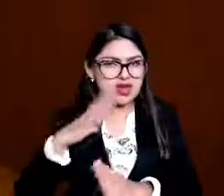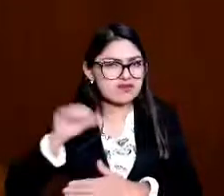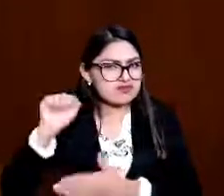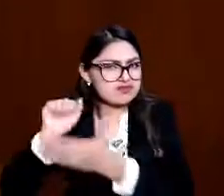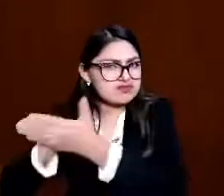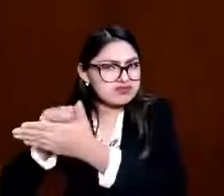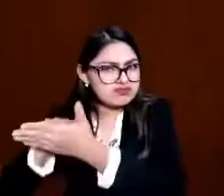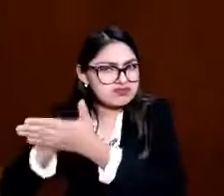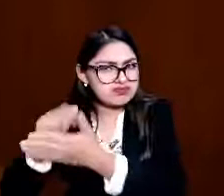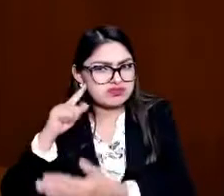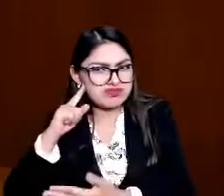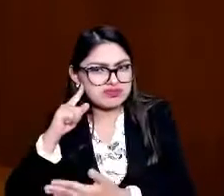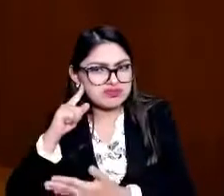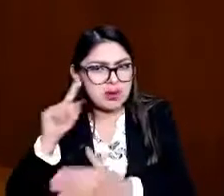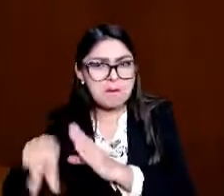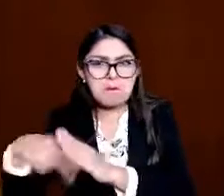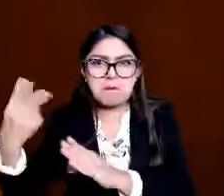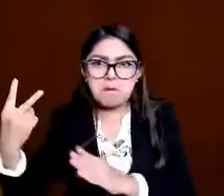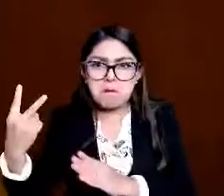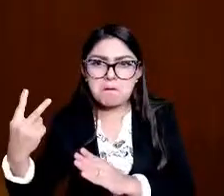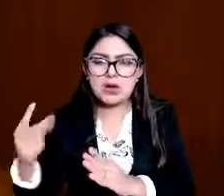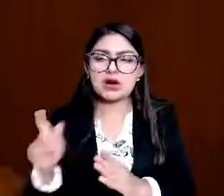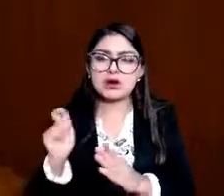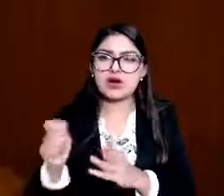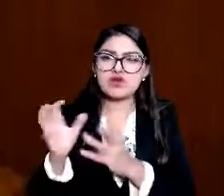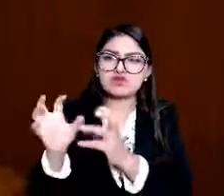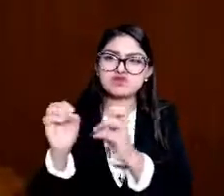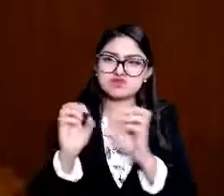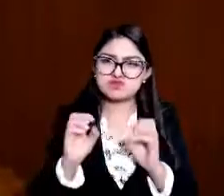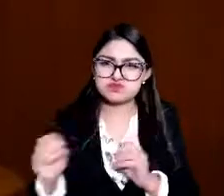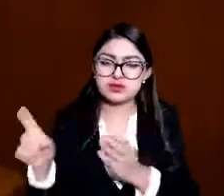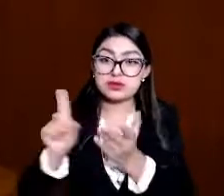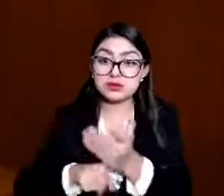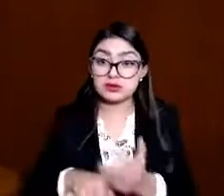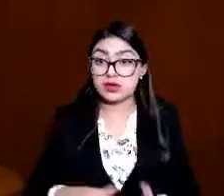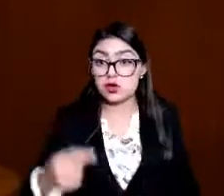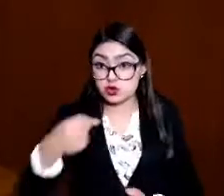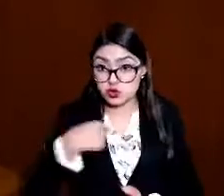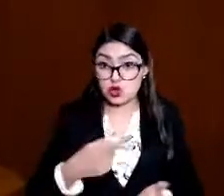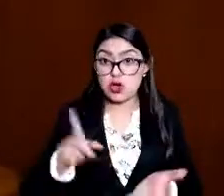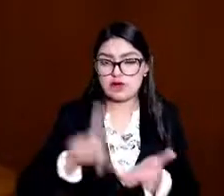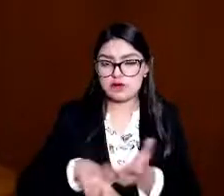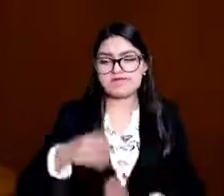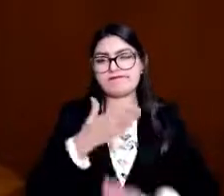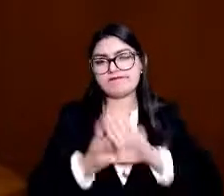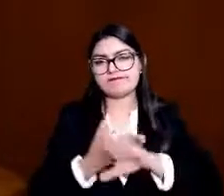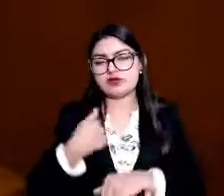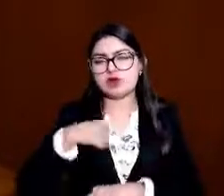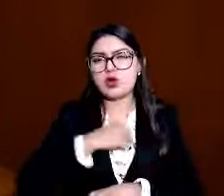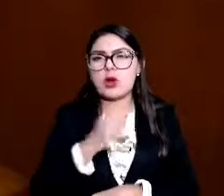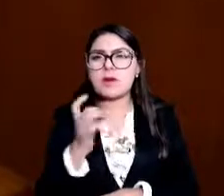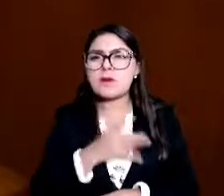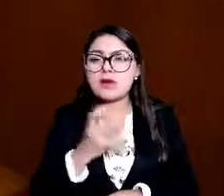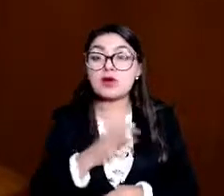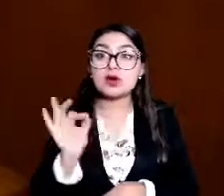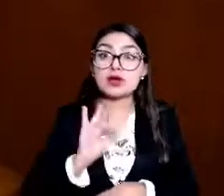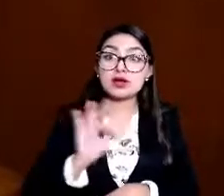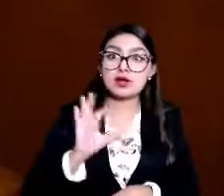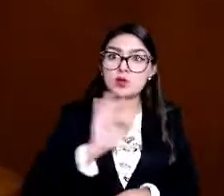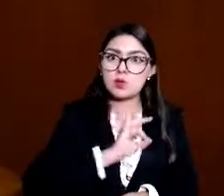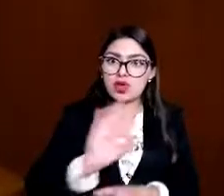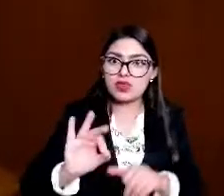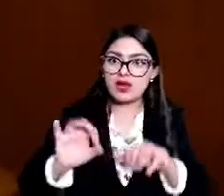dañadas porque yo soy una de las afectadas. Nuestro temor es que se llegue a abrir, a partirse, a hundirse